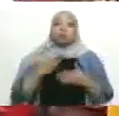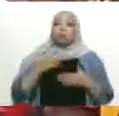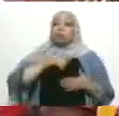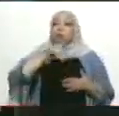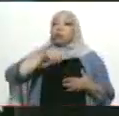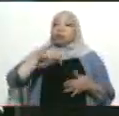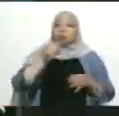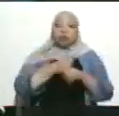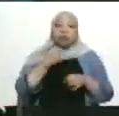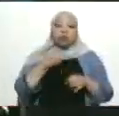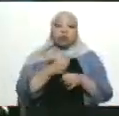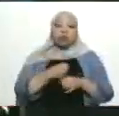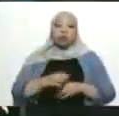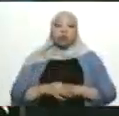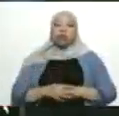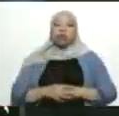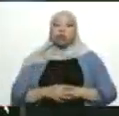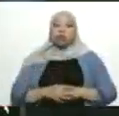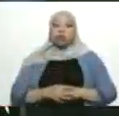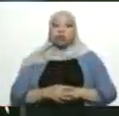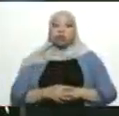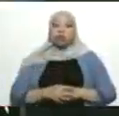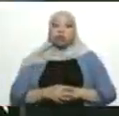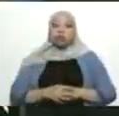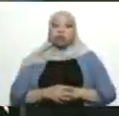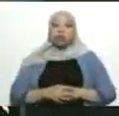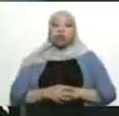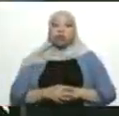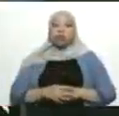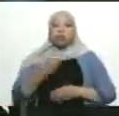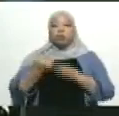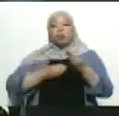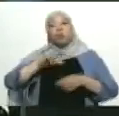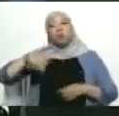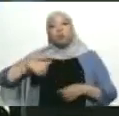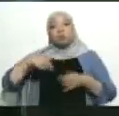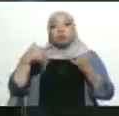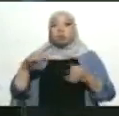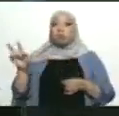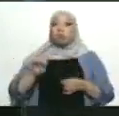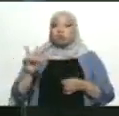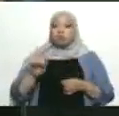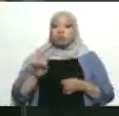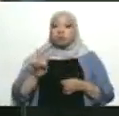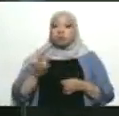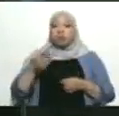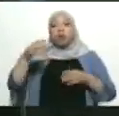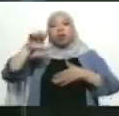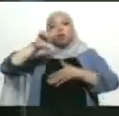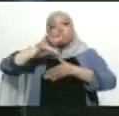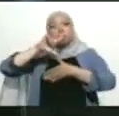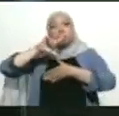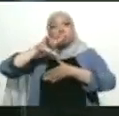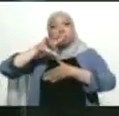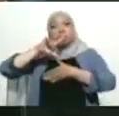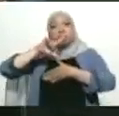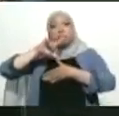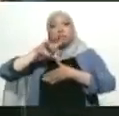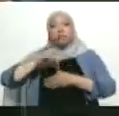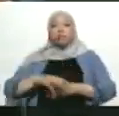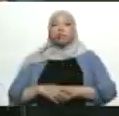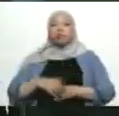100 años atrás, aquí se jugó la historia de este país y quizás de América Latina. Así que bueno,